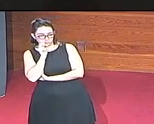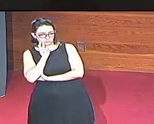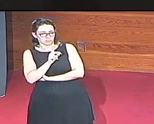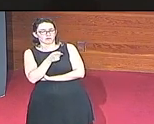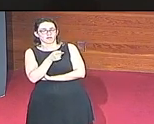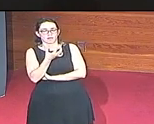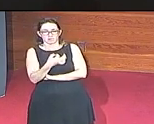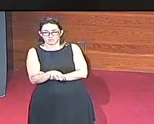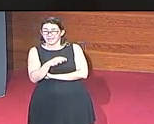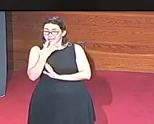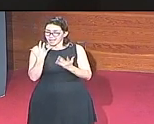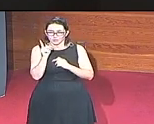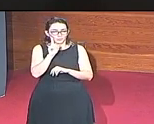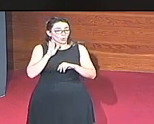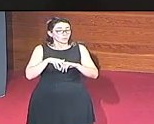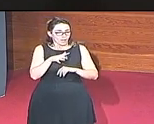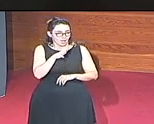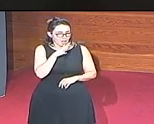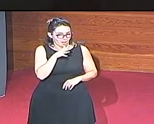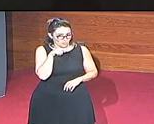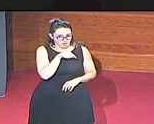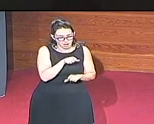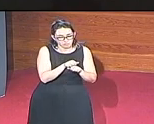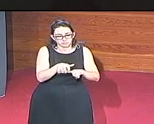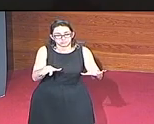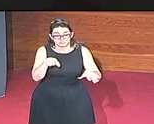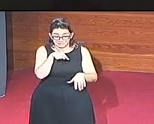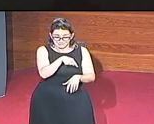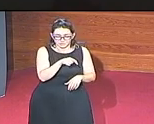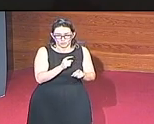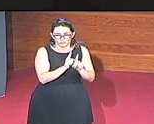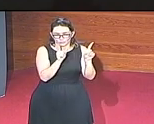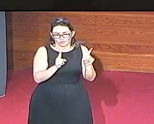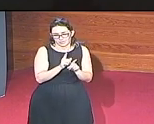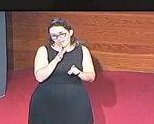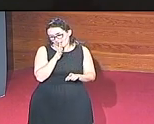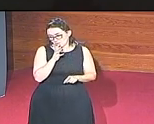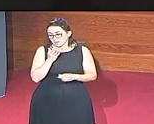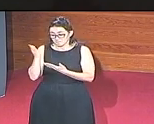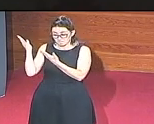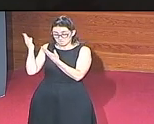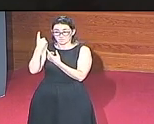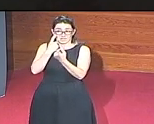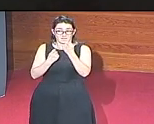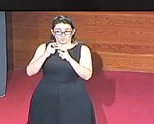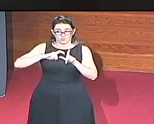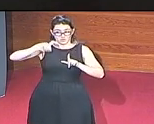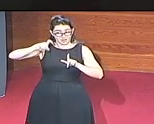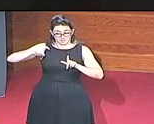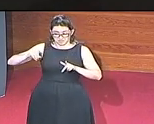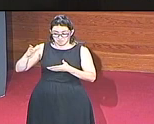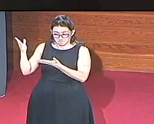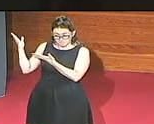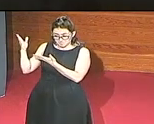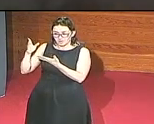sido el foco de la fuente y luego se investigó y efectivamente va a ser el agua de esa fuente y eso es una infografía y gracias a esa infografía pues